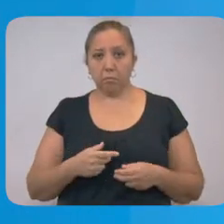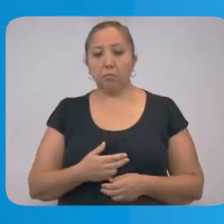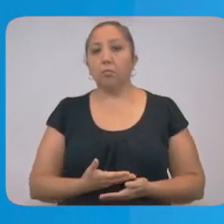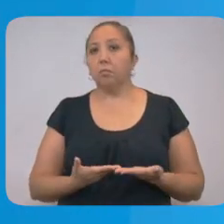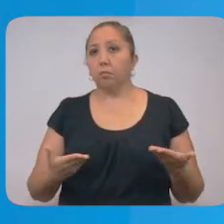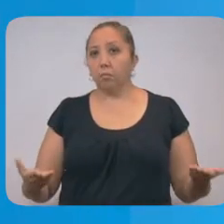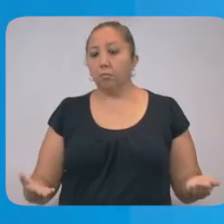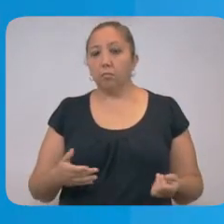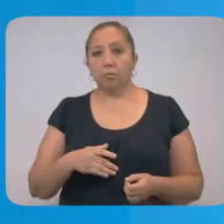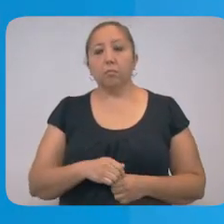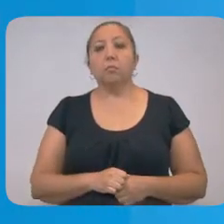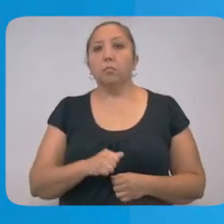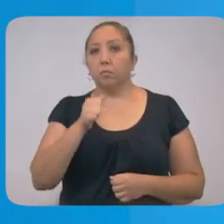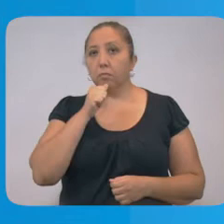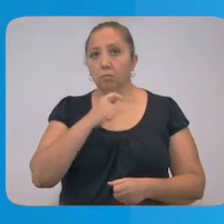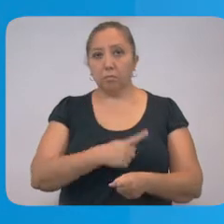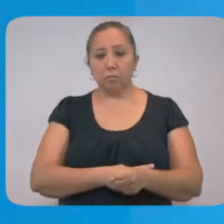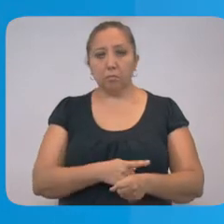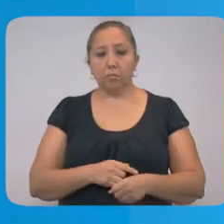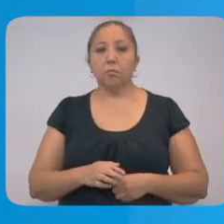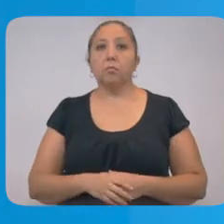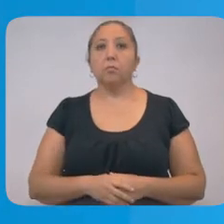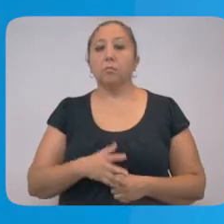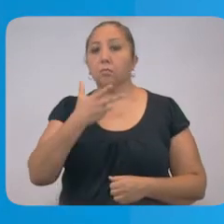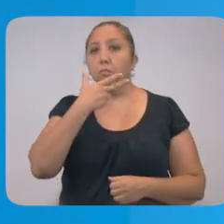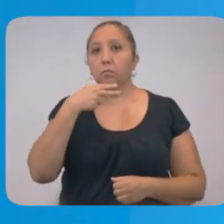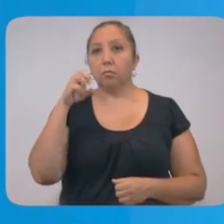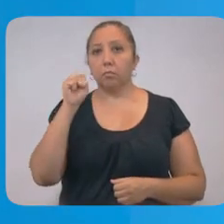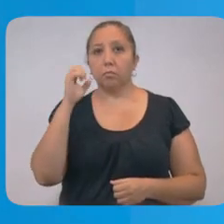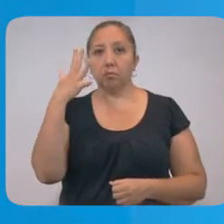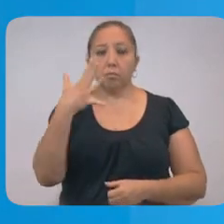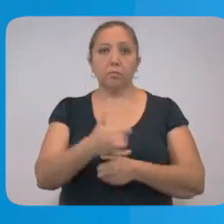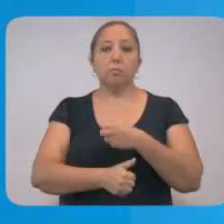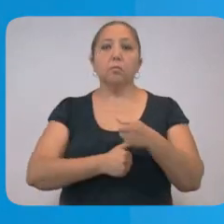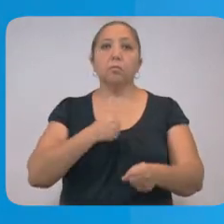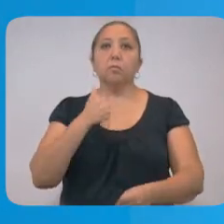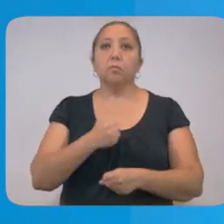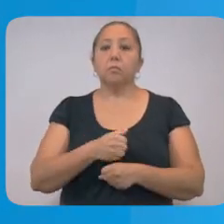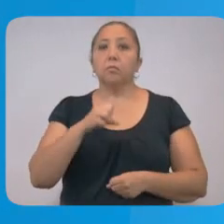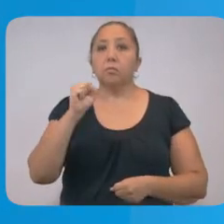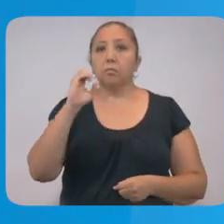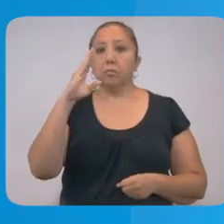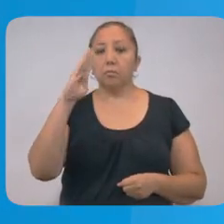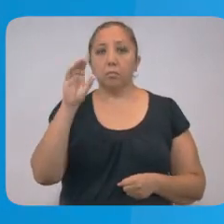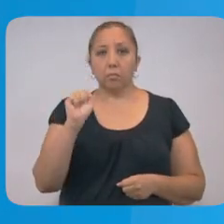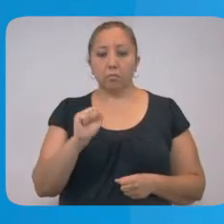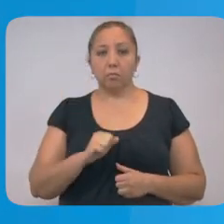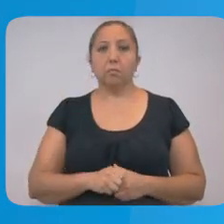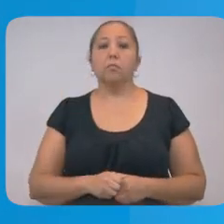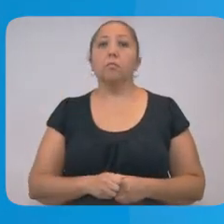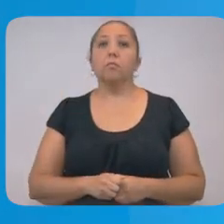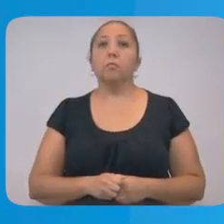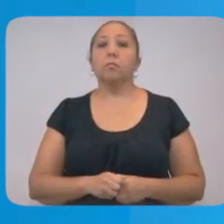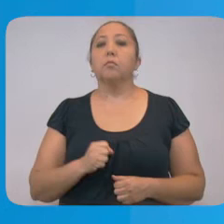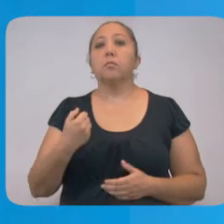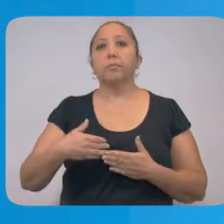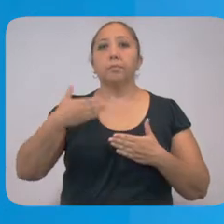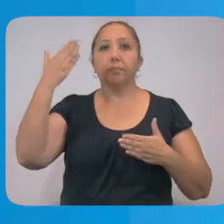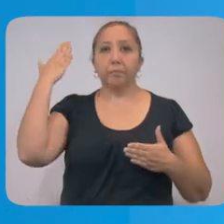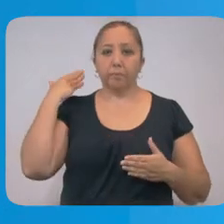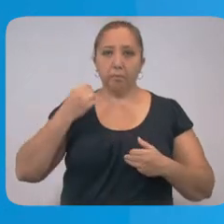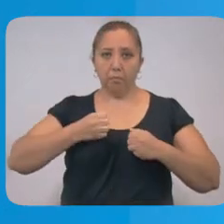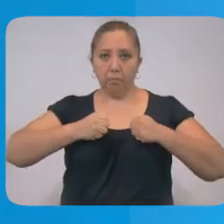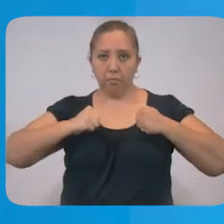el momento asintomática. Hombre de 65 años de Sacabá, localidad de Jocabá, con antecedente